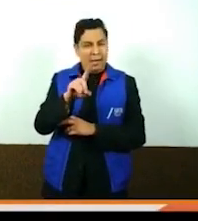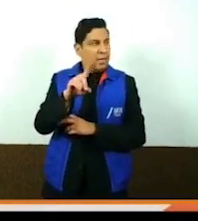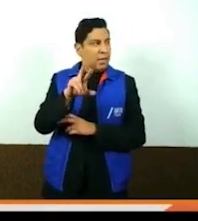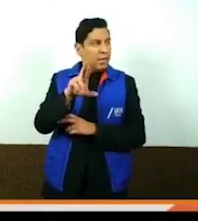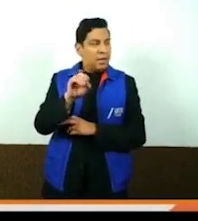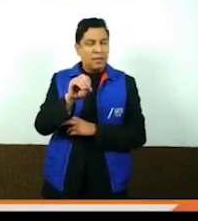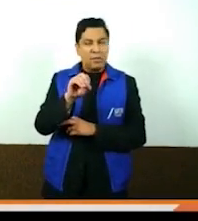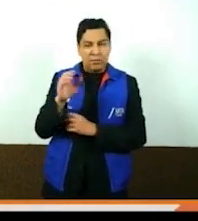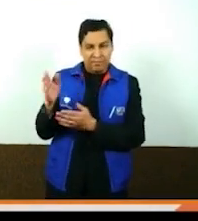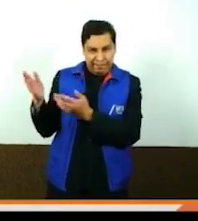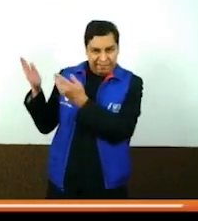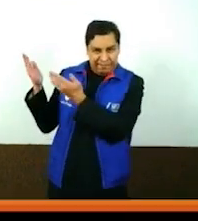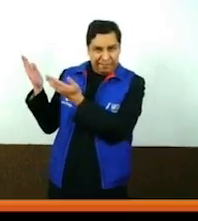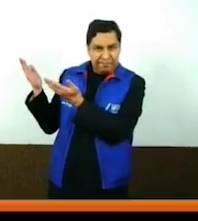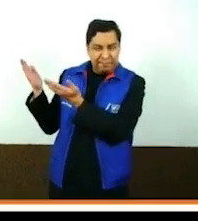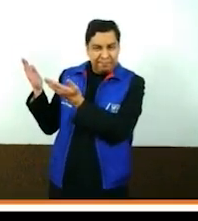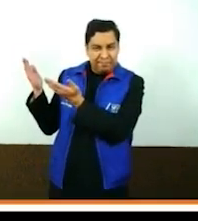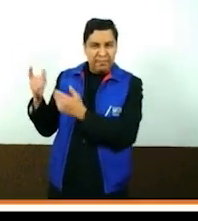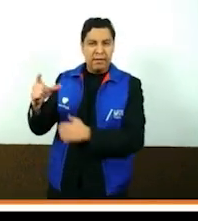Alejandro Pellico Villar.